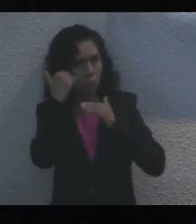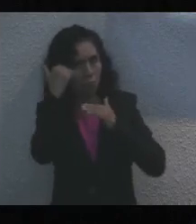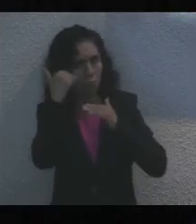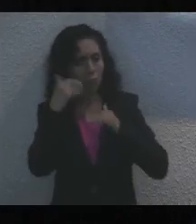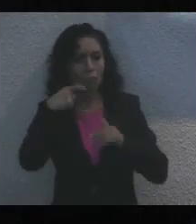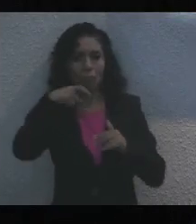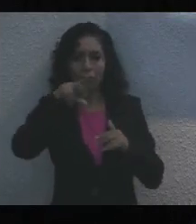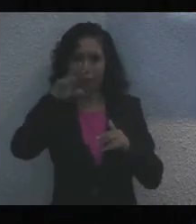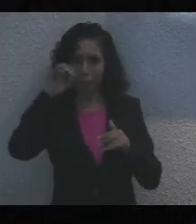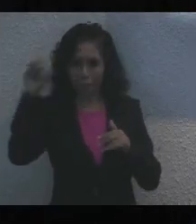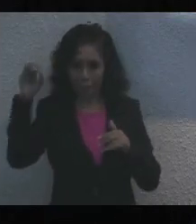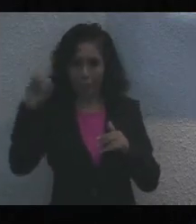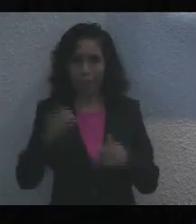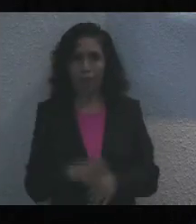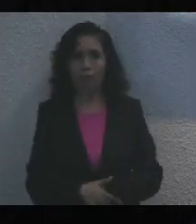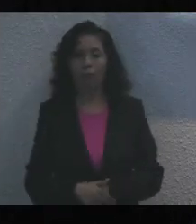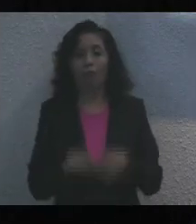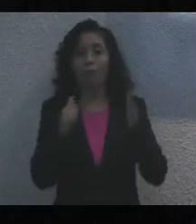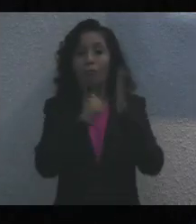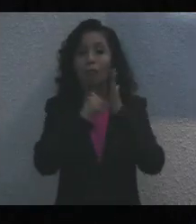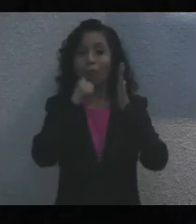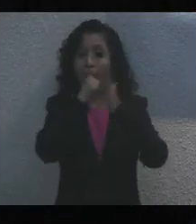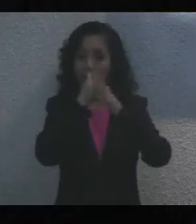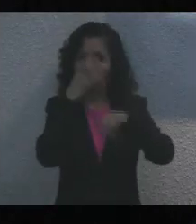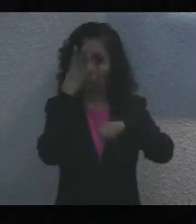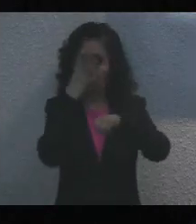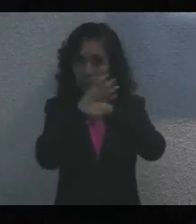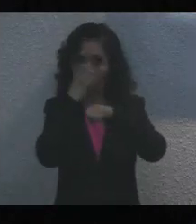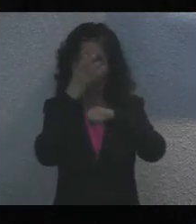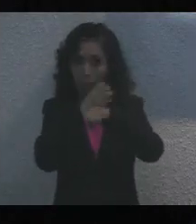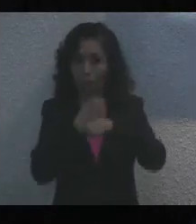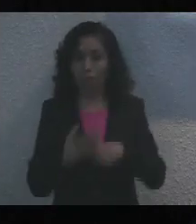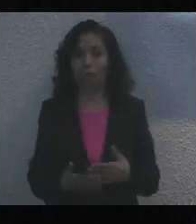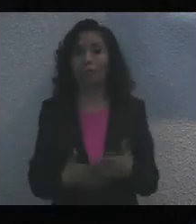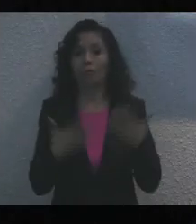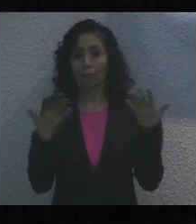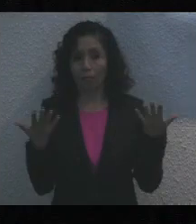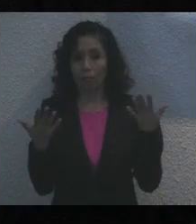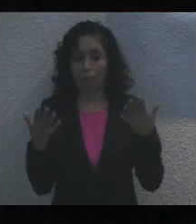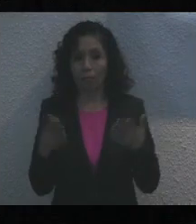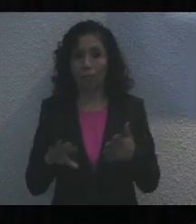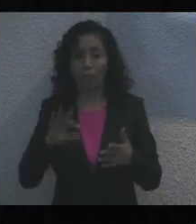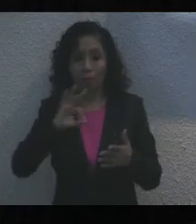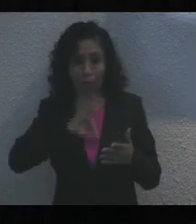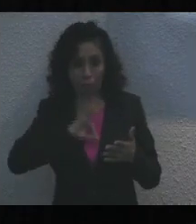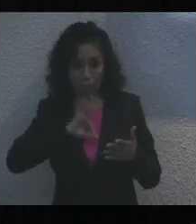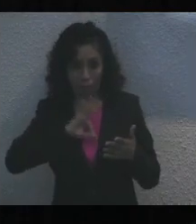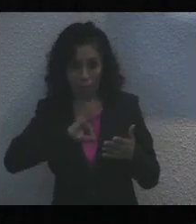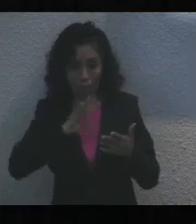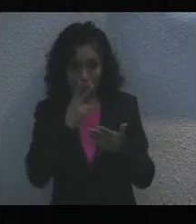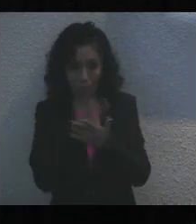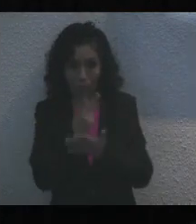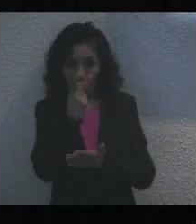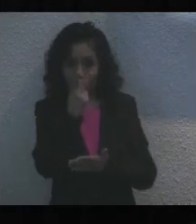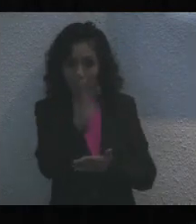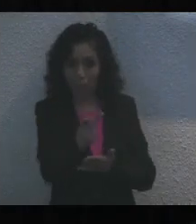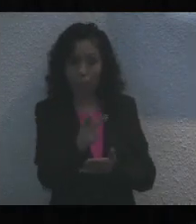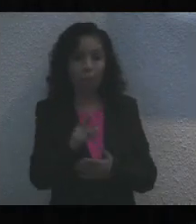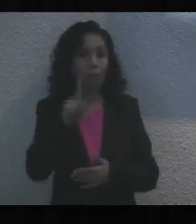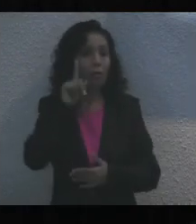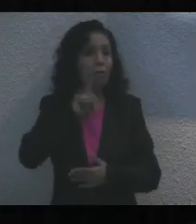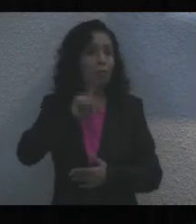Roo. Artículo cuarto. Para determinar la entrega de la medalla al mérito